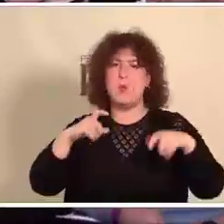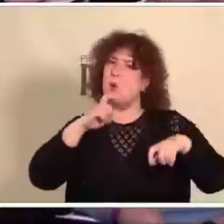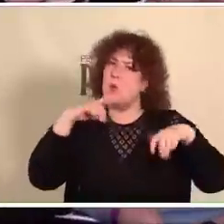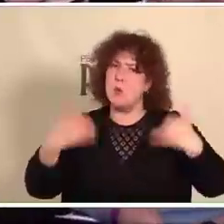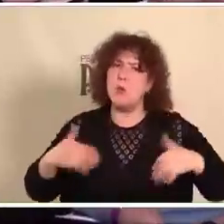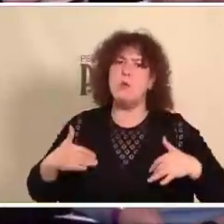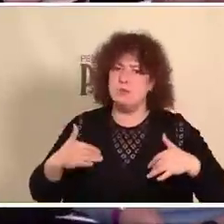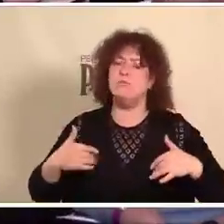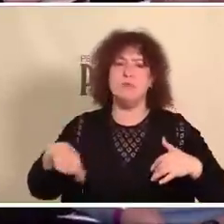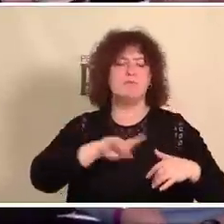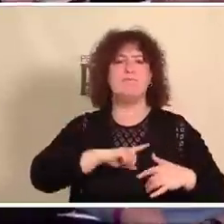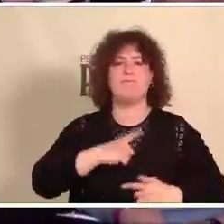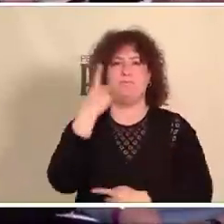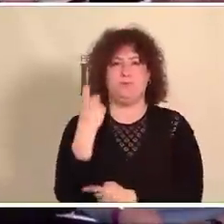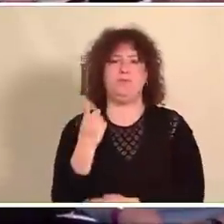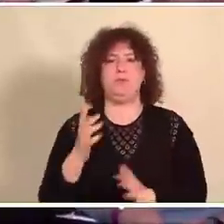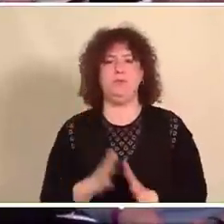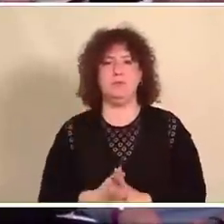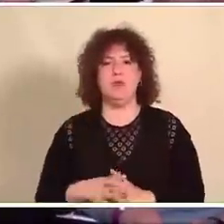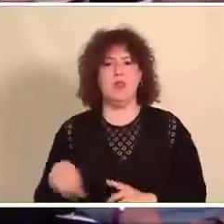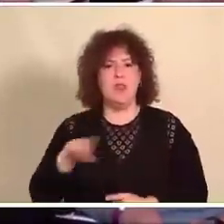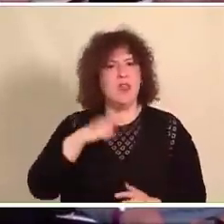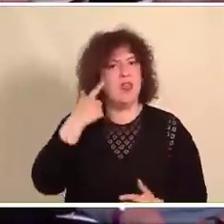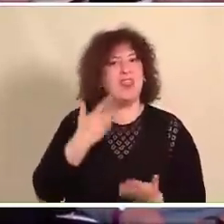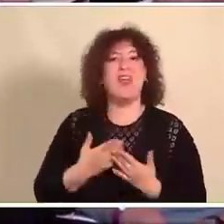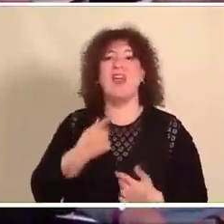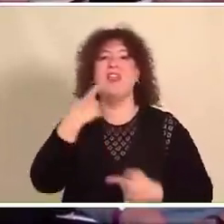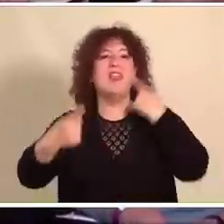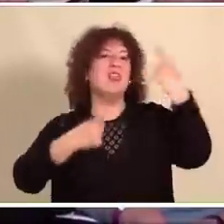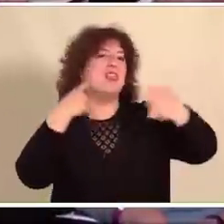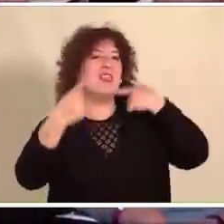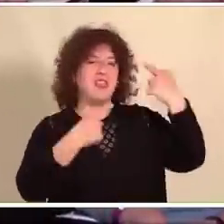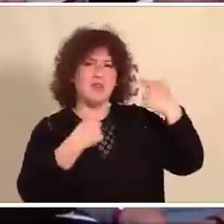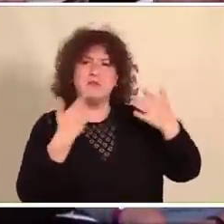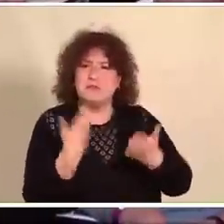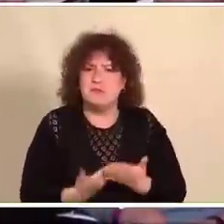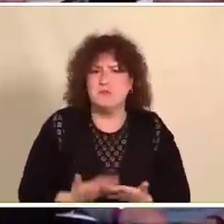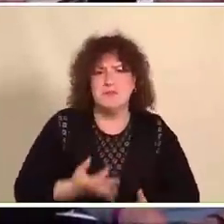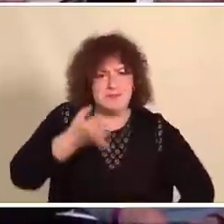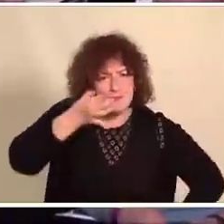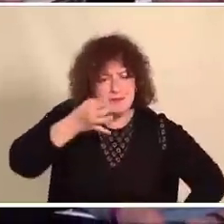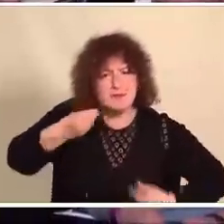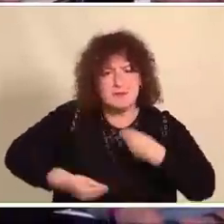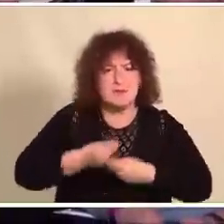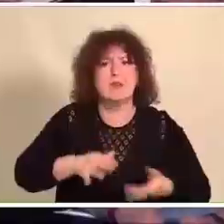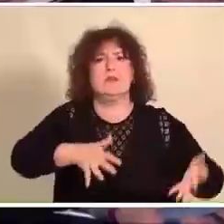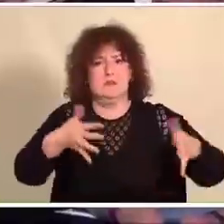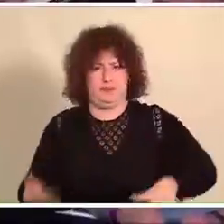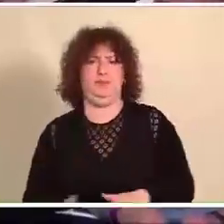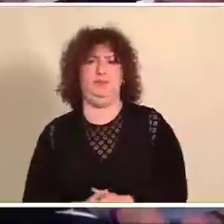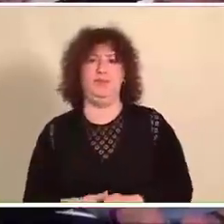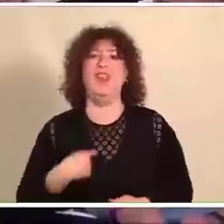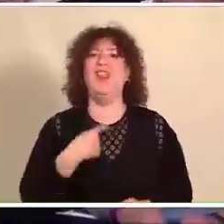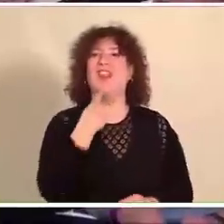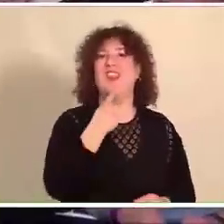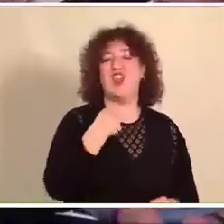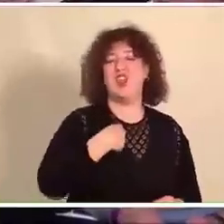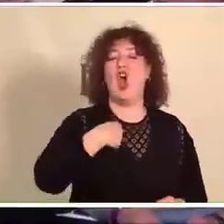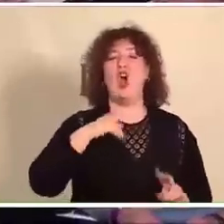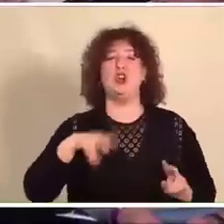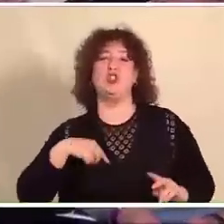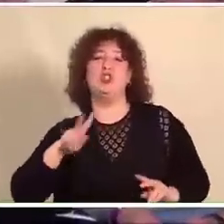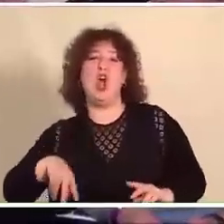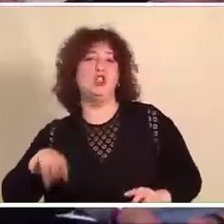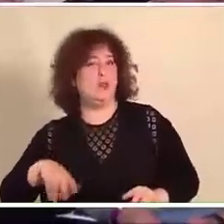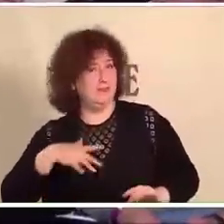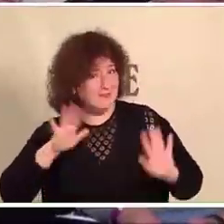llevar a la práctica con hechos eso que tantas veces hemos dicho que somos eso pasa por construir paz y